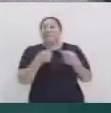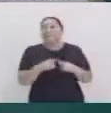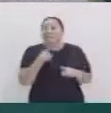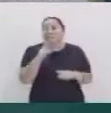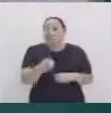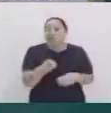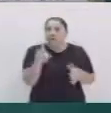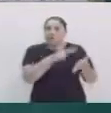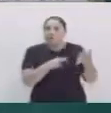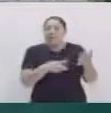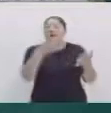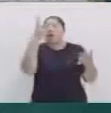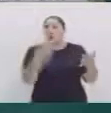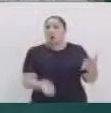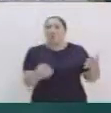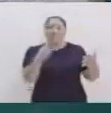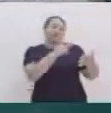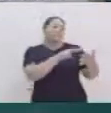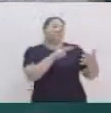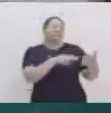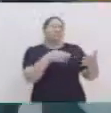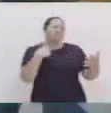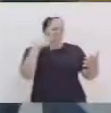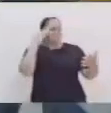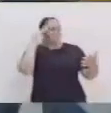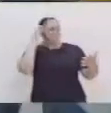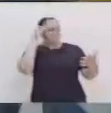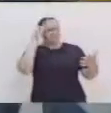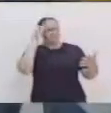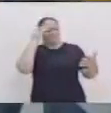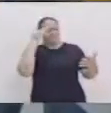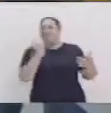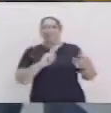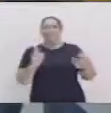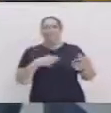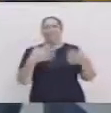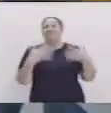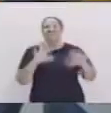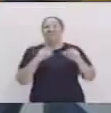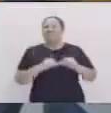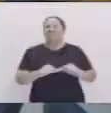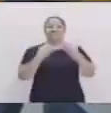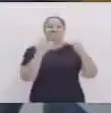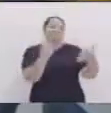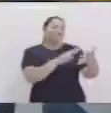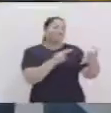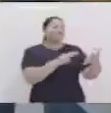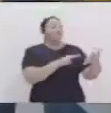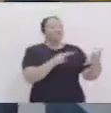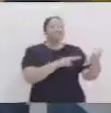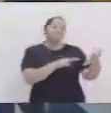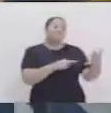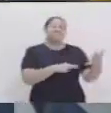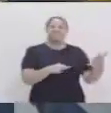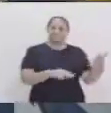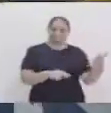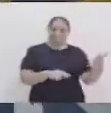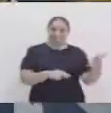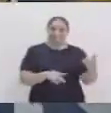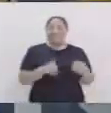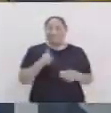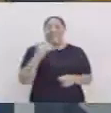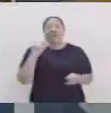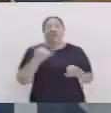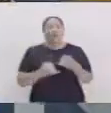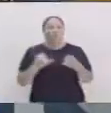leas nuevamente, ya no te vas a quedar pensando qué era esa palabra, sino que le vas a dar el significado que acabas de descubrir. Claro. Y por